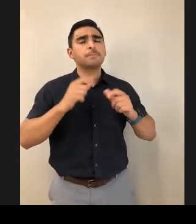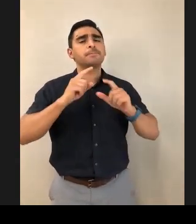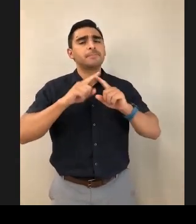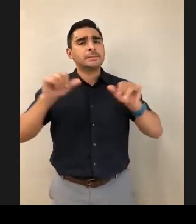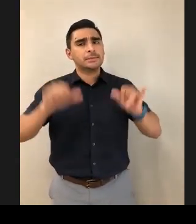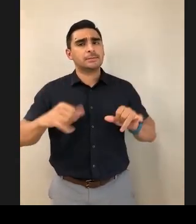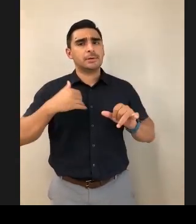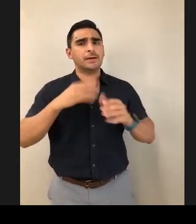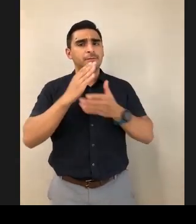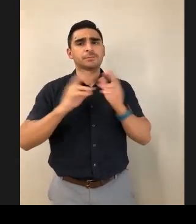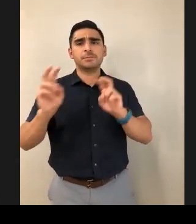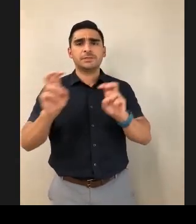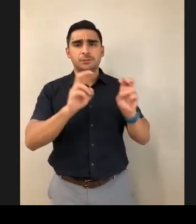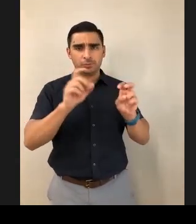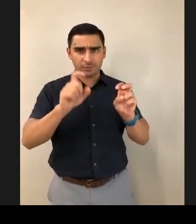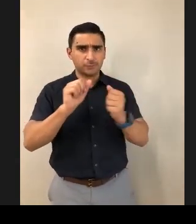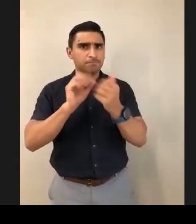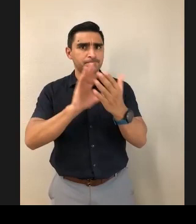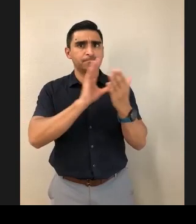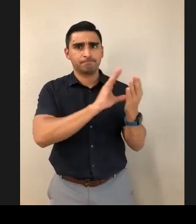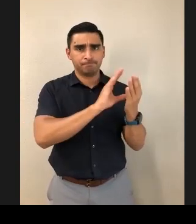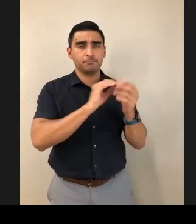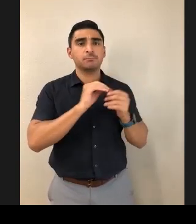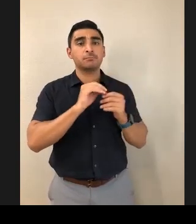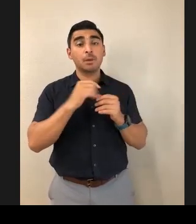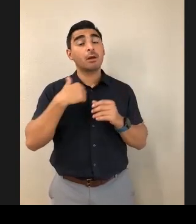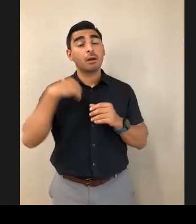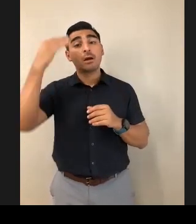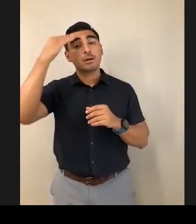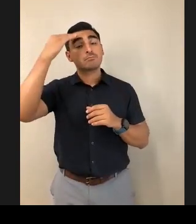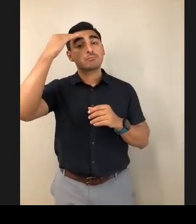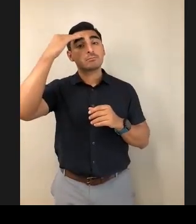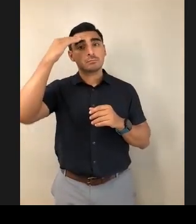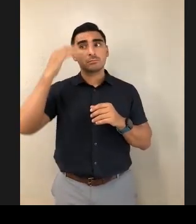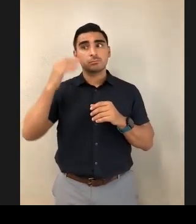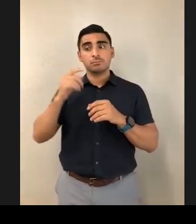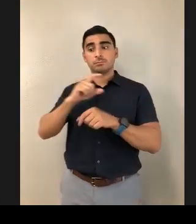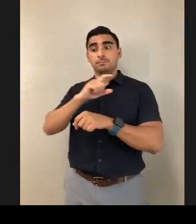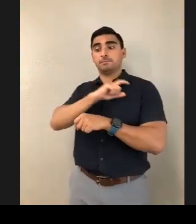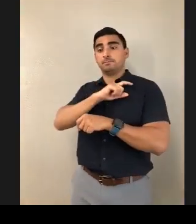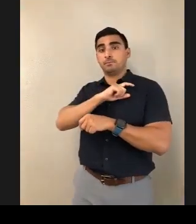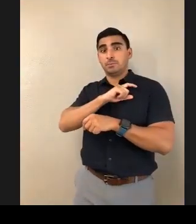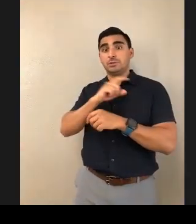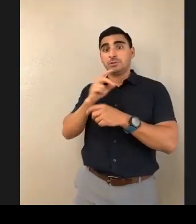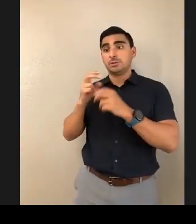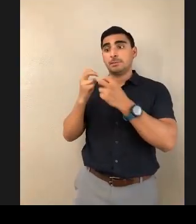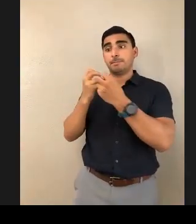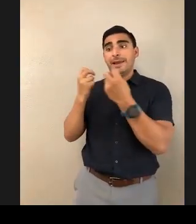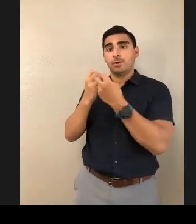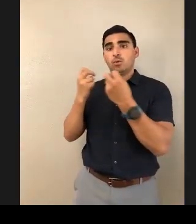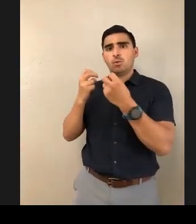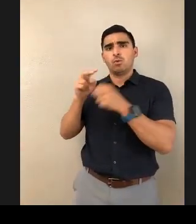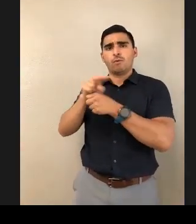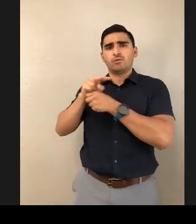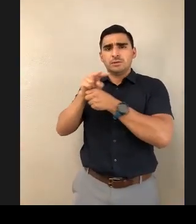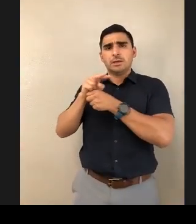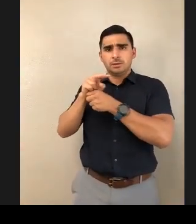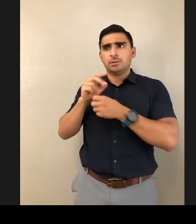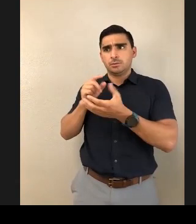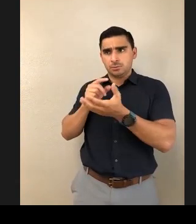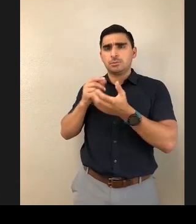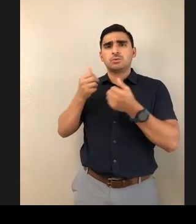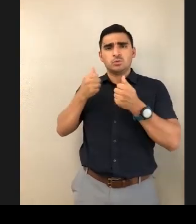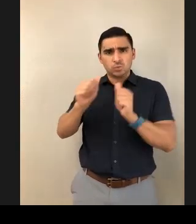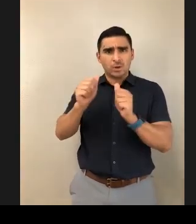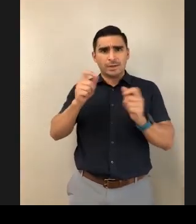hay asuntos que se necesitan tratar, hay trabajo que se están haciendo